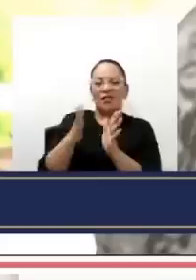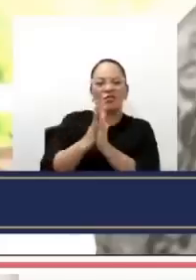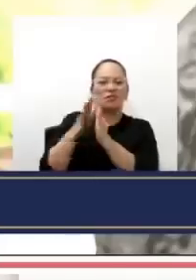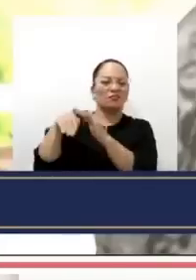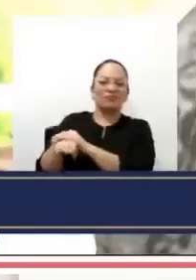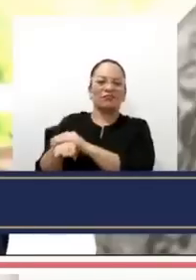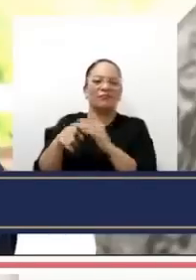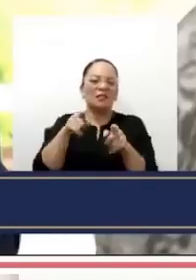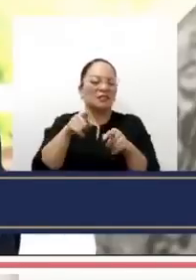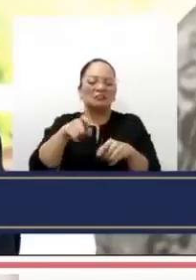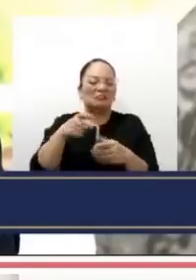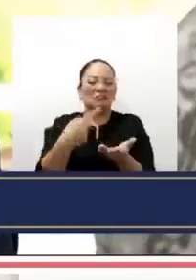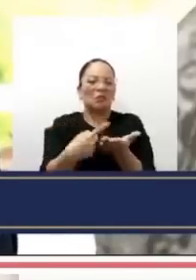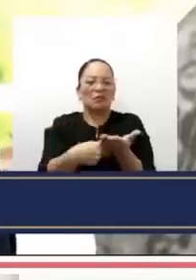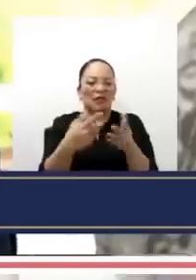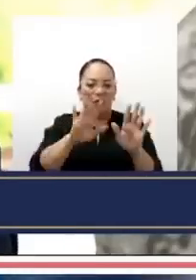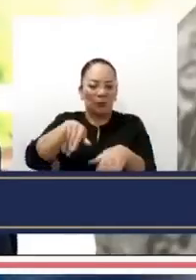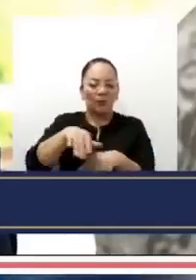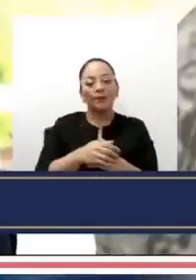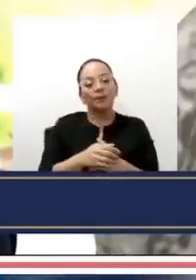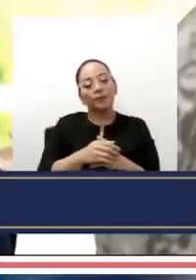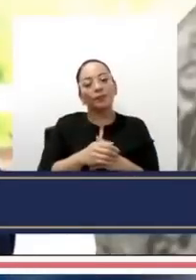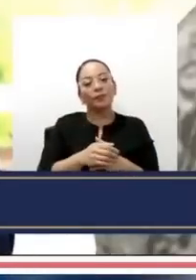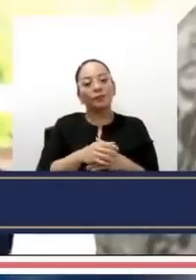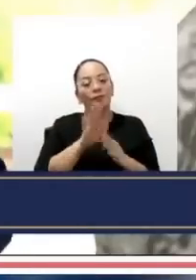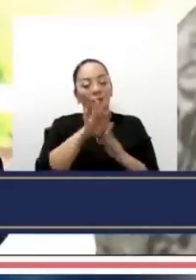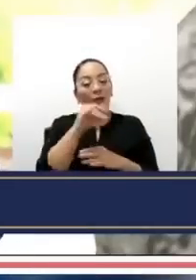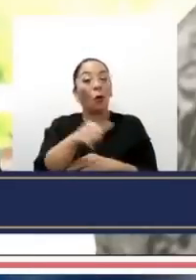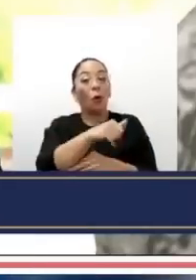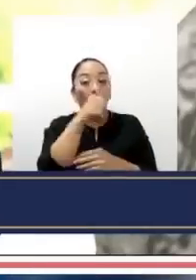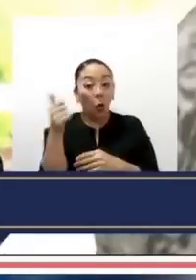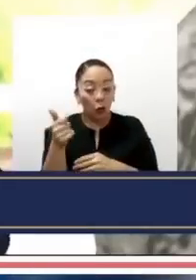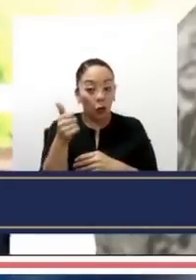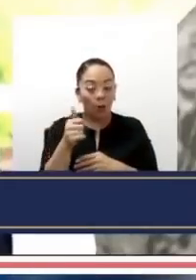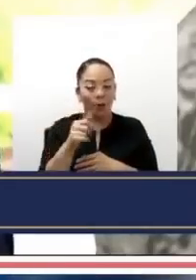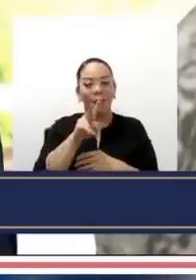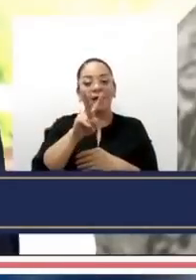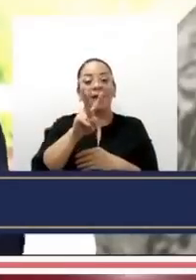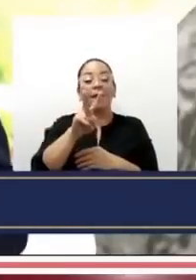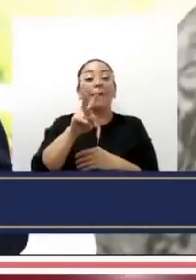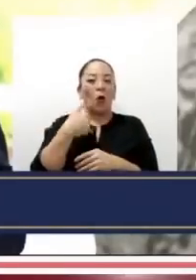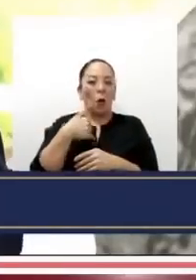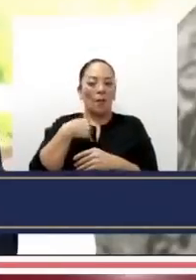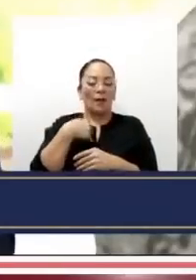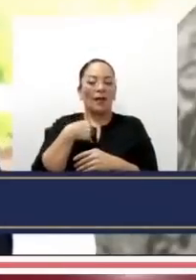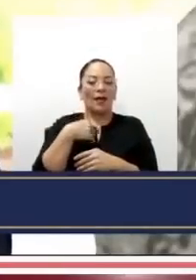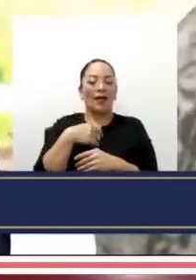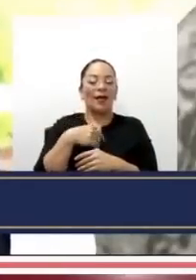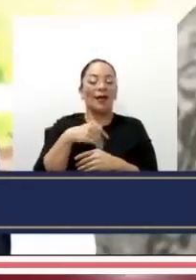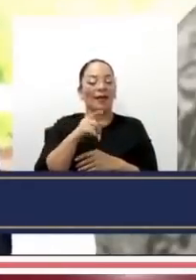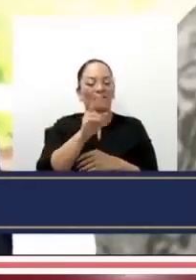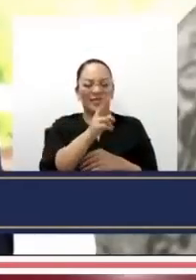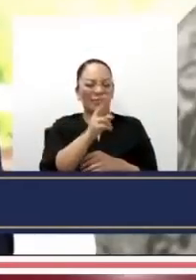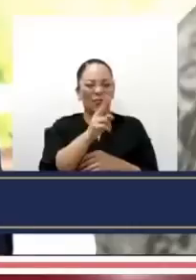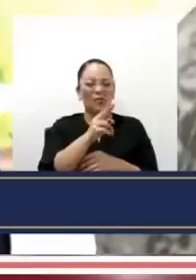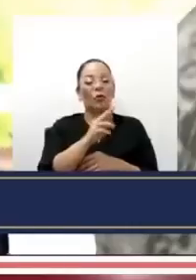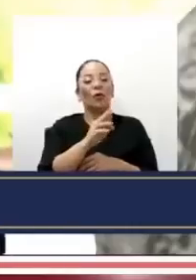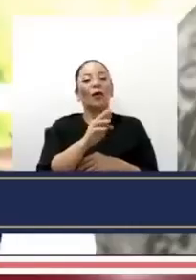merece comentario. Sí, el siguiente, nuevamente, don Vargas Rivera, el mismo señor exfundador del partido